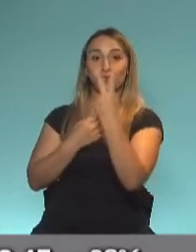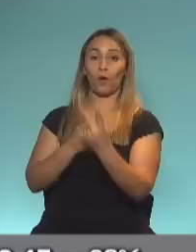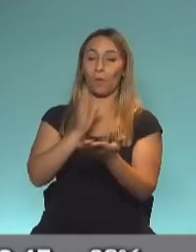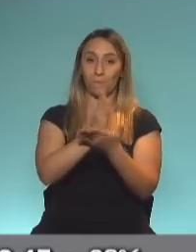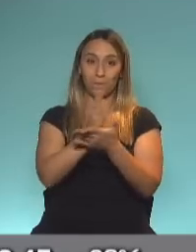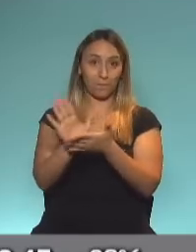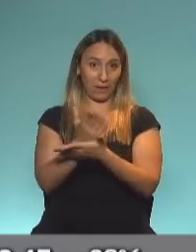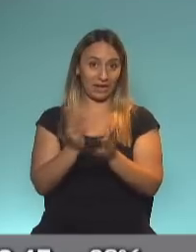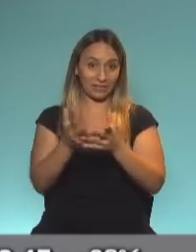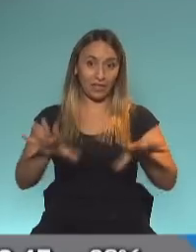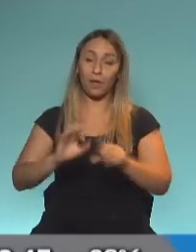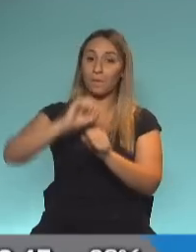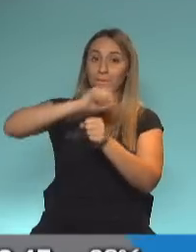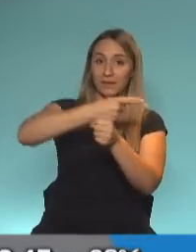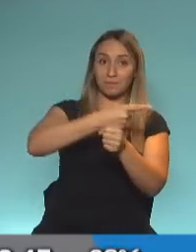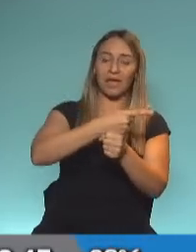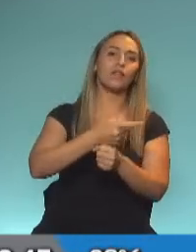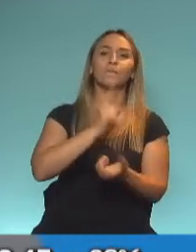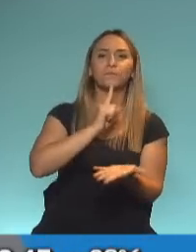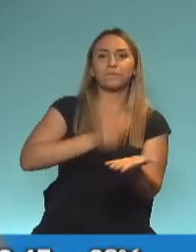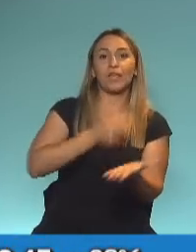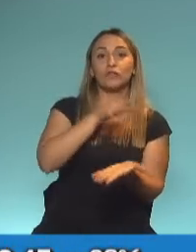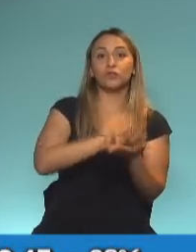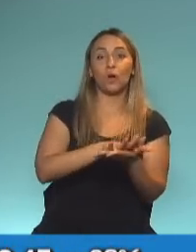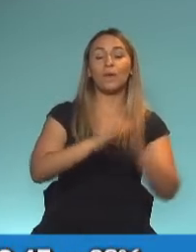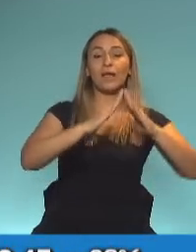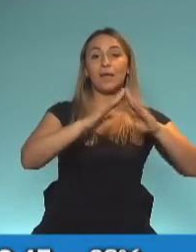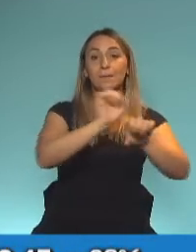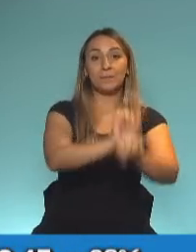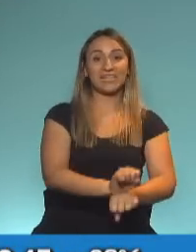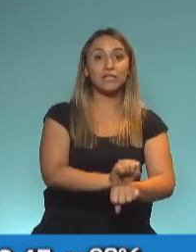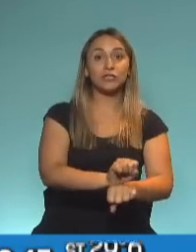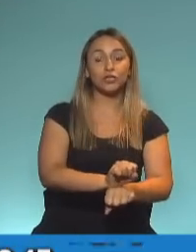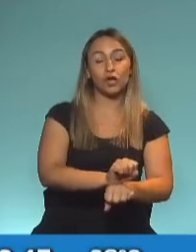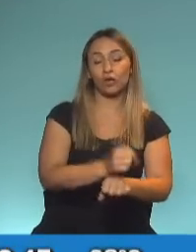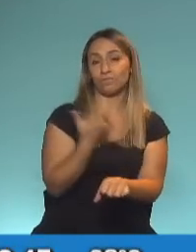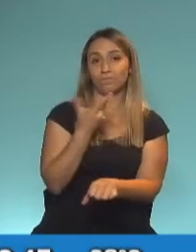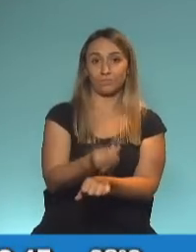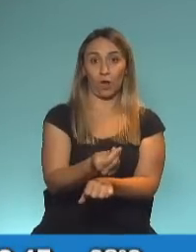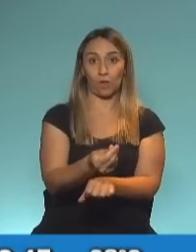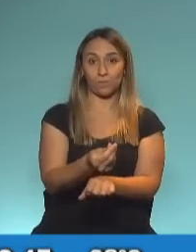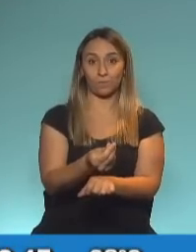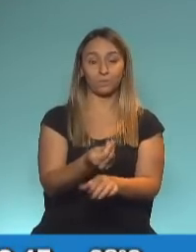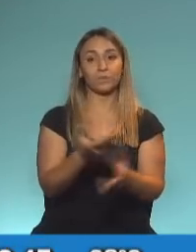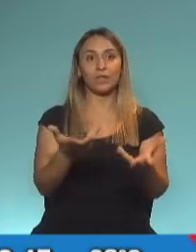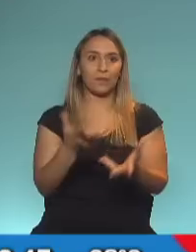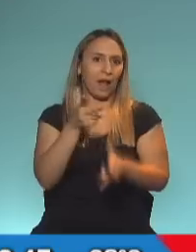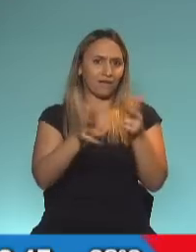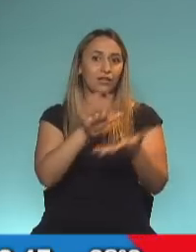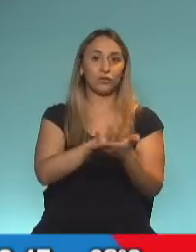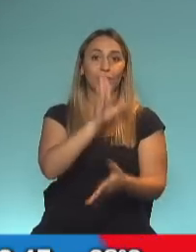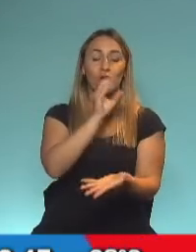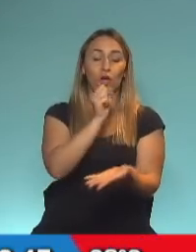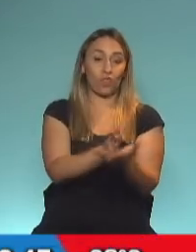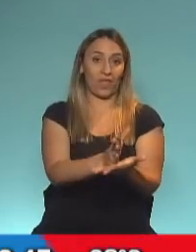lo reciente, que es este fallo sobre la prisión domiciliaria, como para luego hablar en general de su condena. En su momento